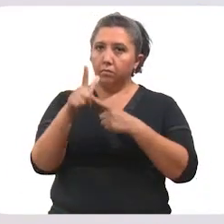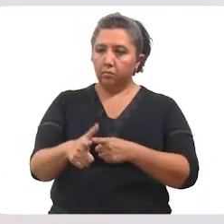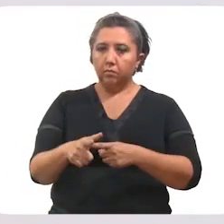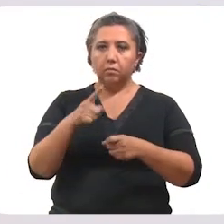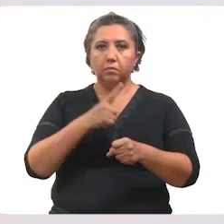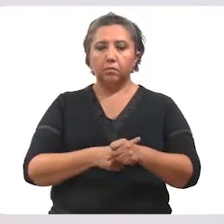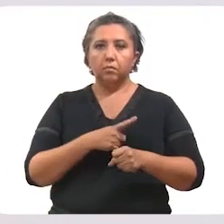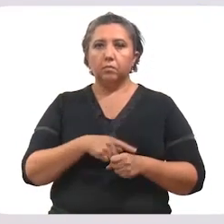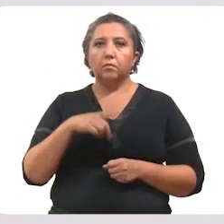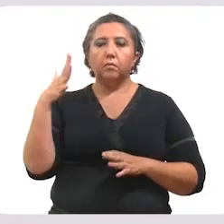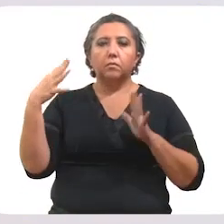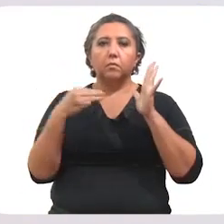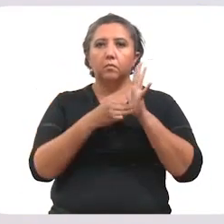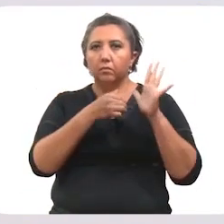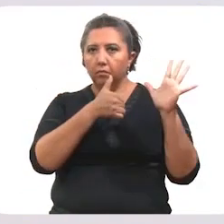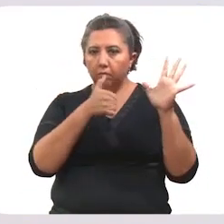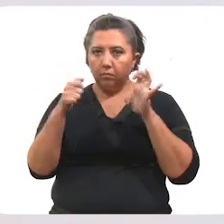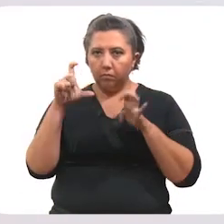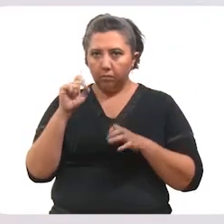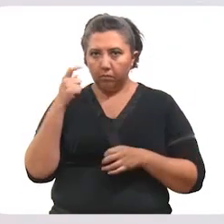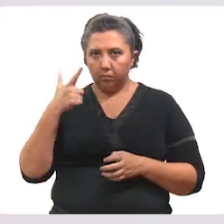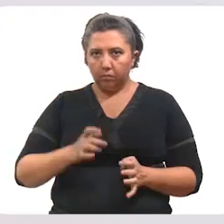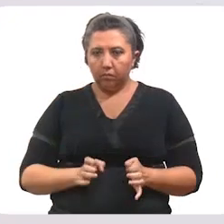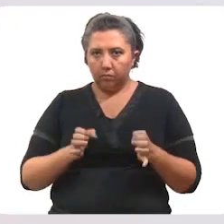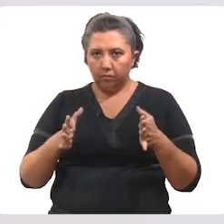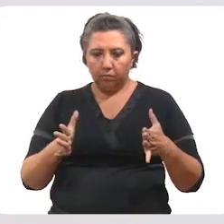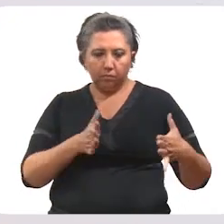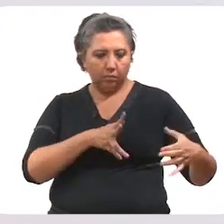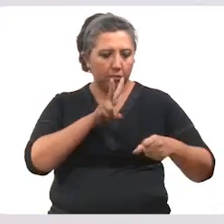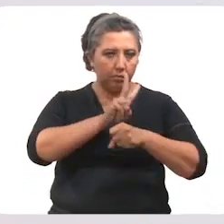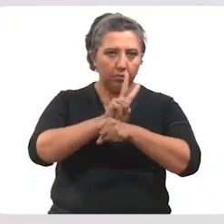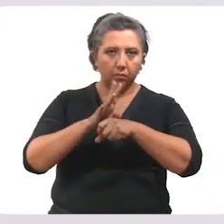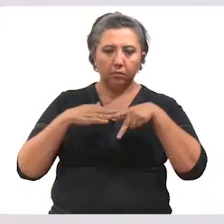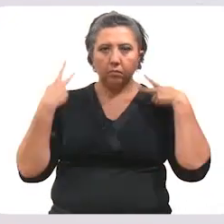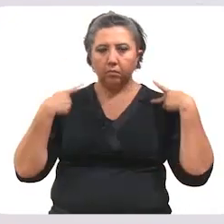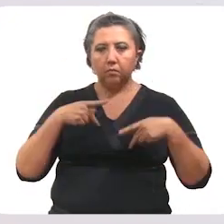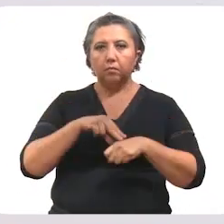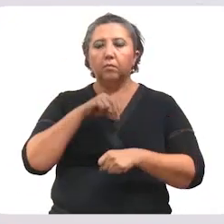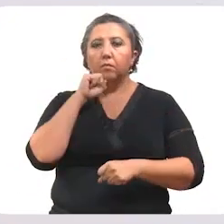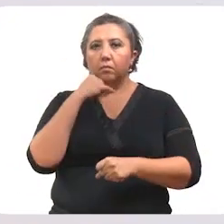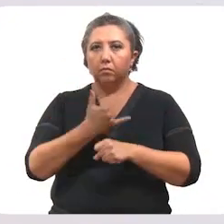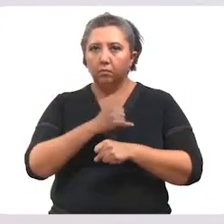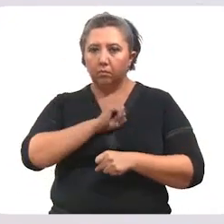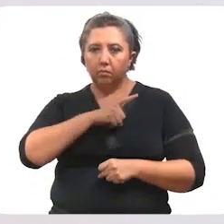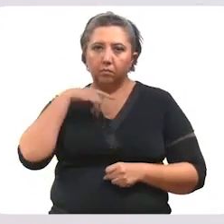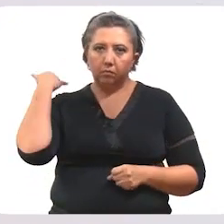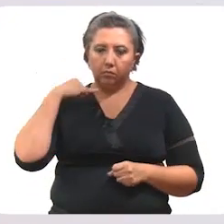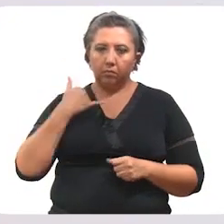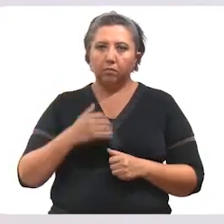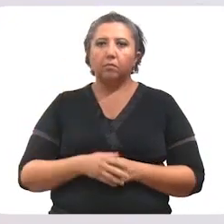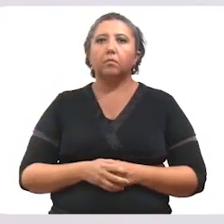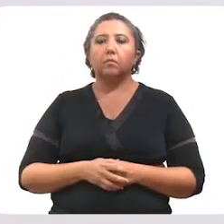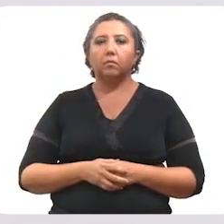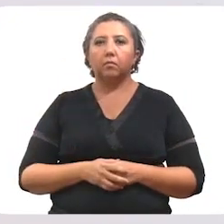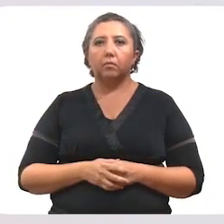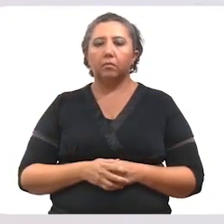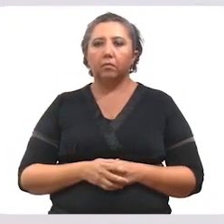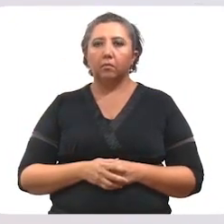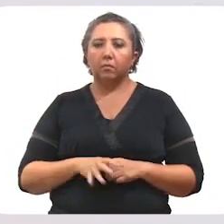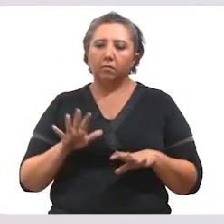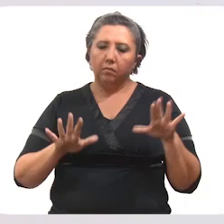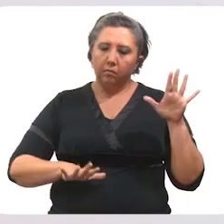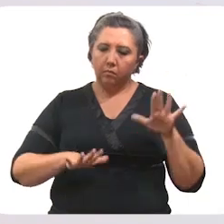casos activos, 5.627 están estables, aislados y monitoreados por personal médico de la Secretaría de Salud de